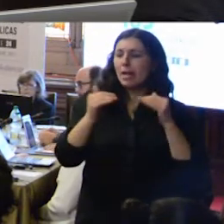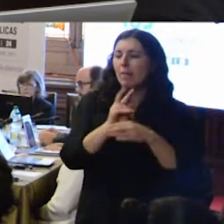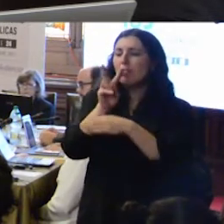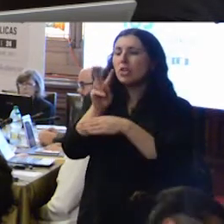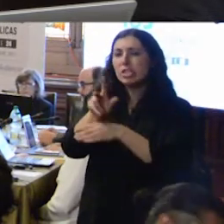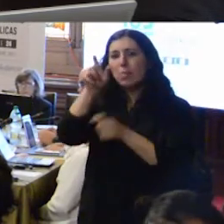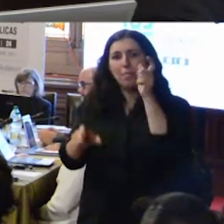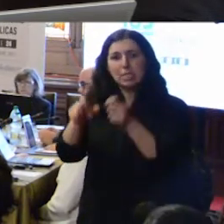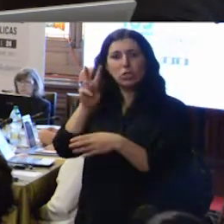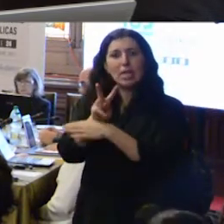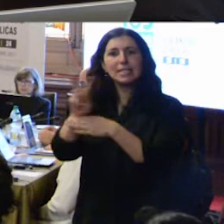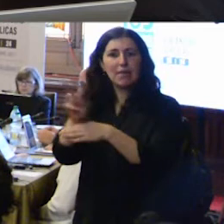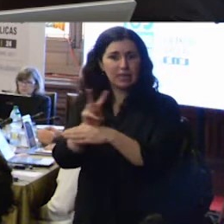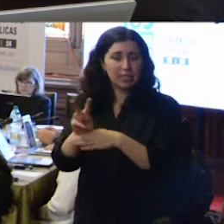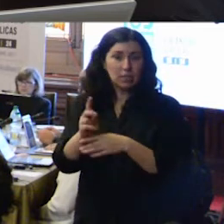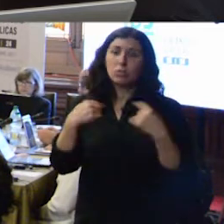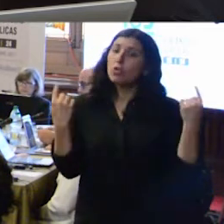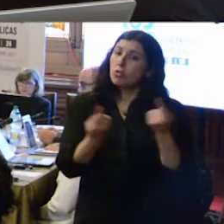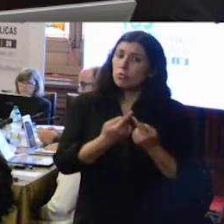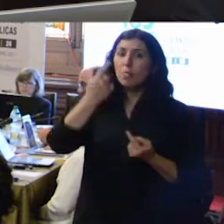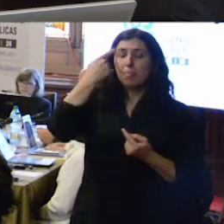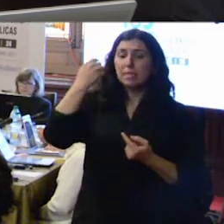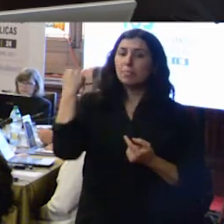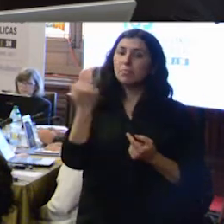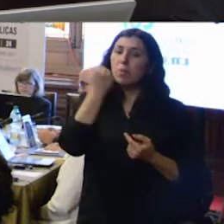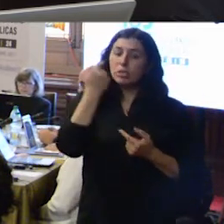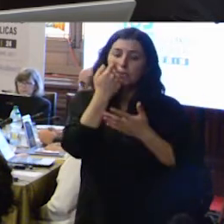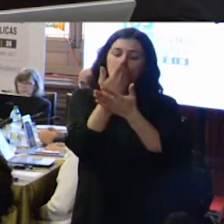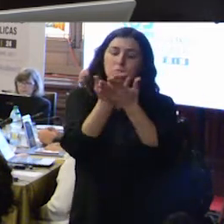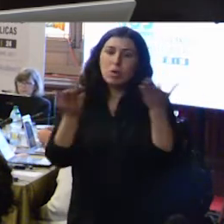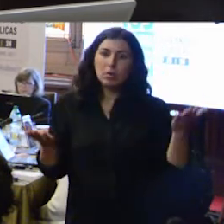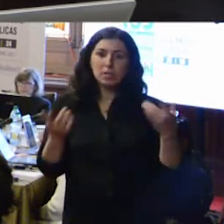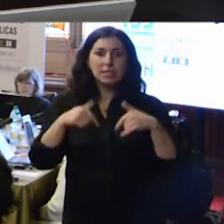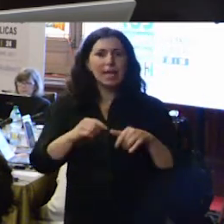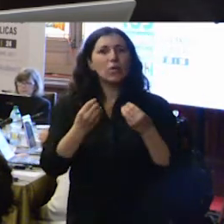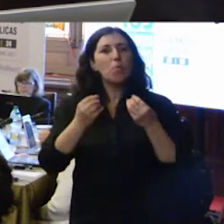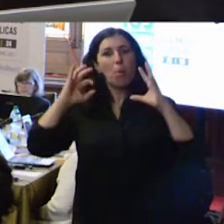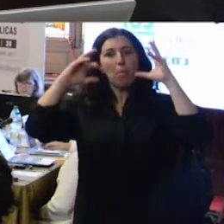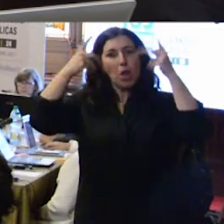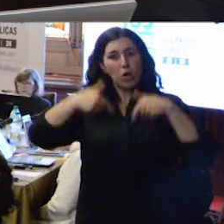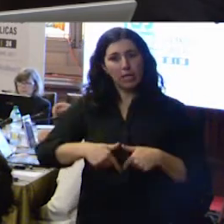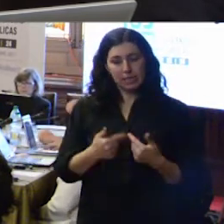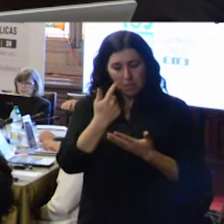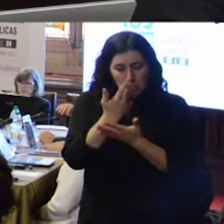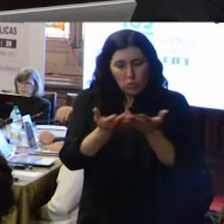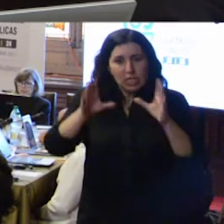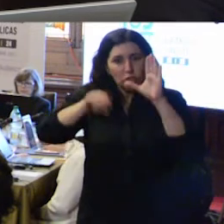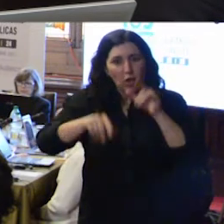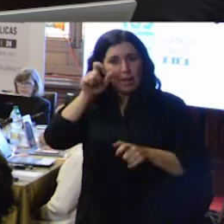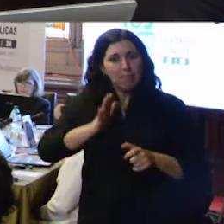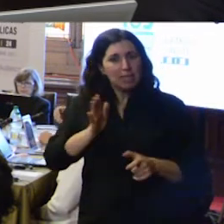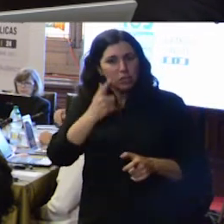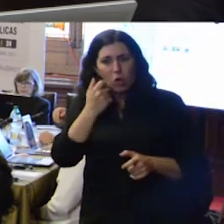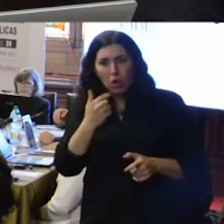defensores. Consideramos importante visibilizar la magnitud de esta violencia a la que se exponen los y las activistas